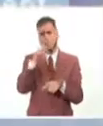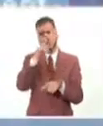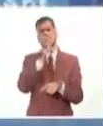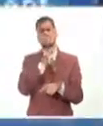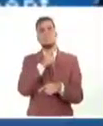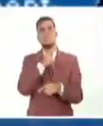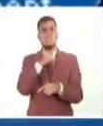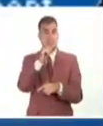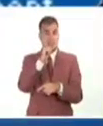poder